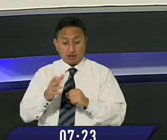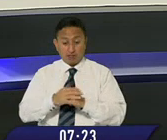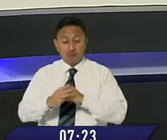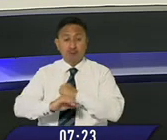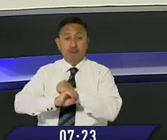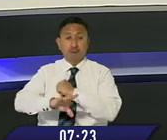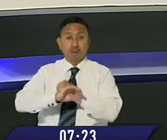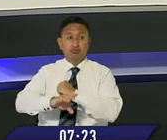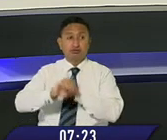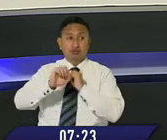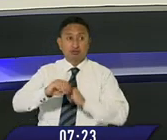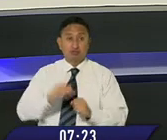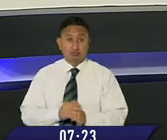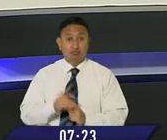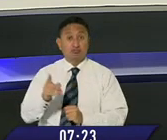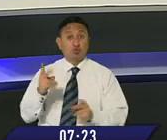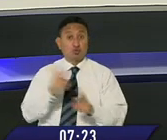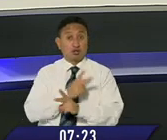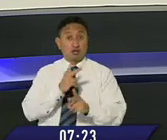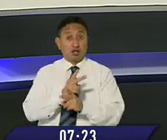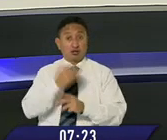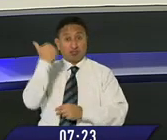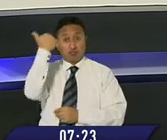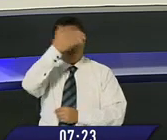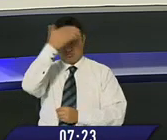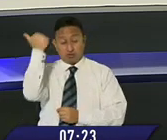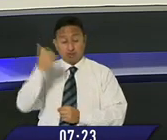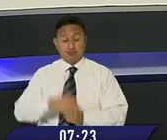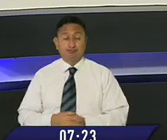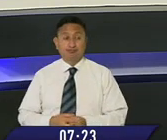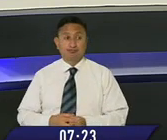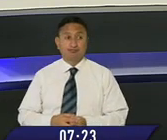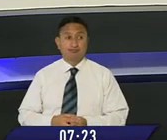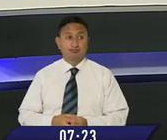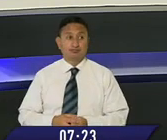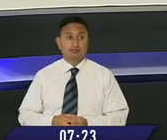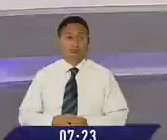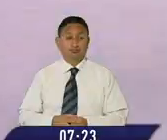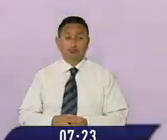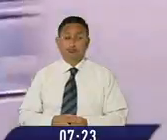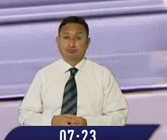campaña antifraude, esto para erradicar a los tramitadores.